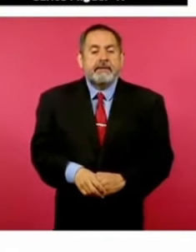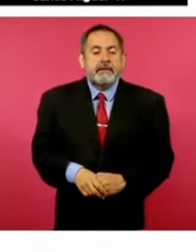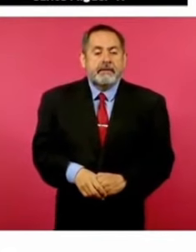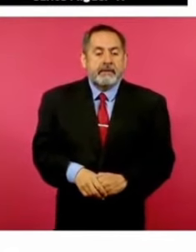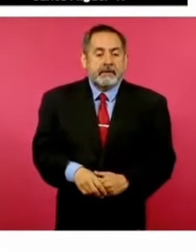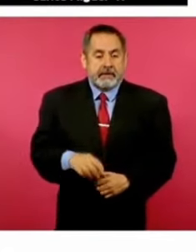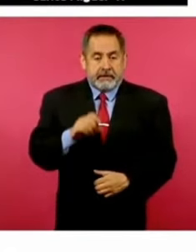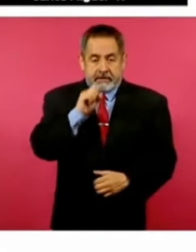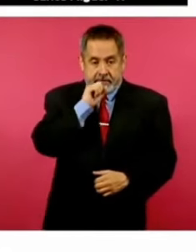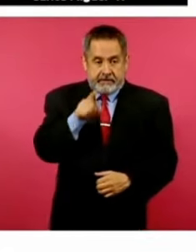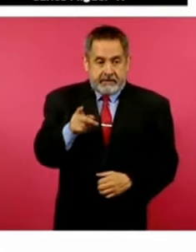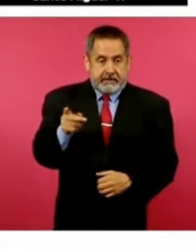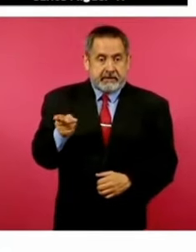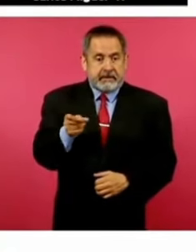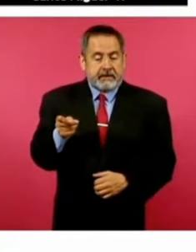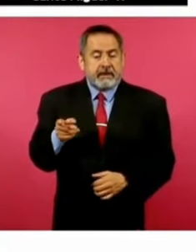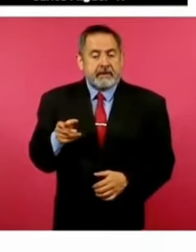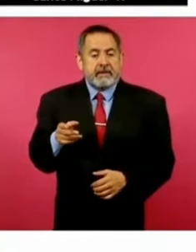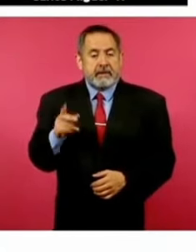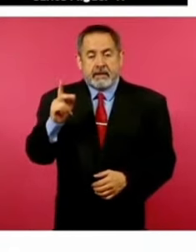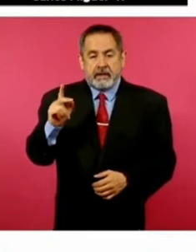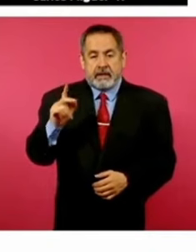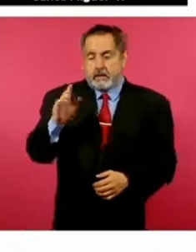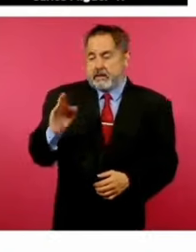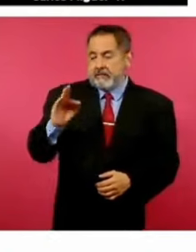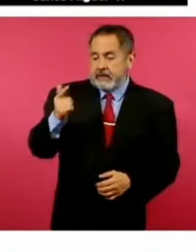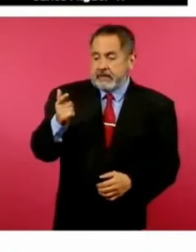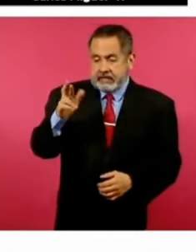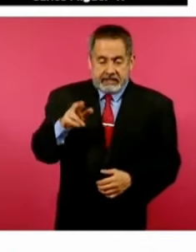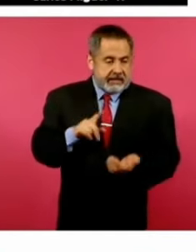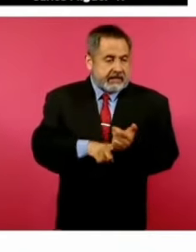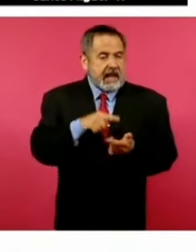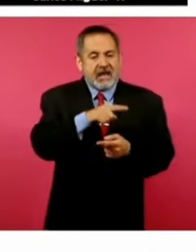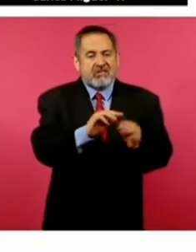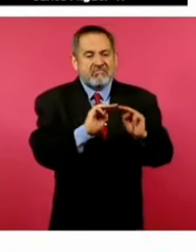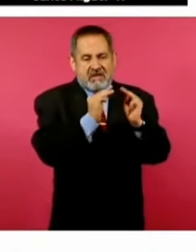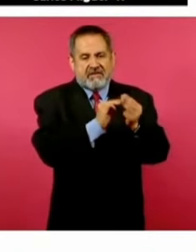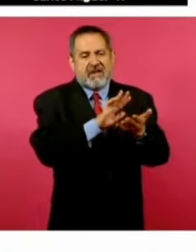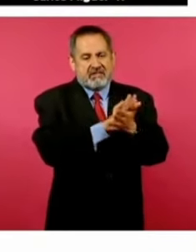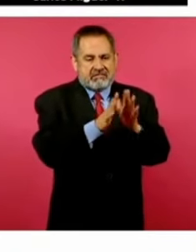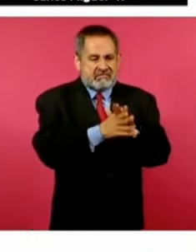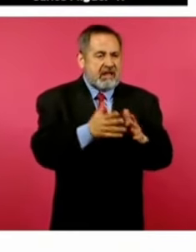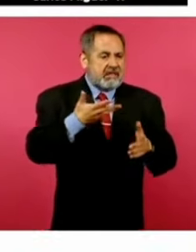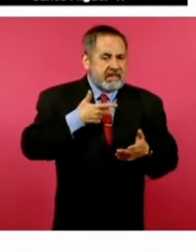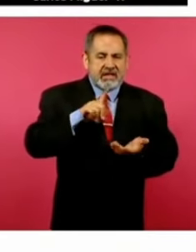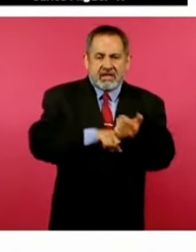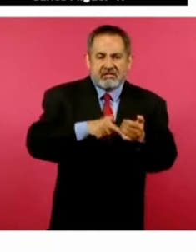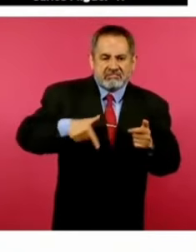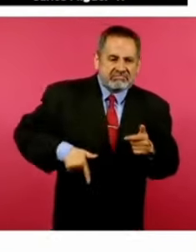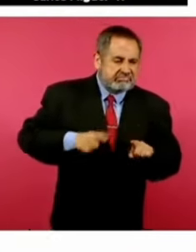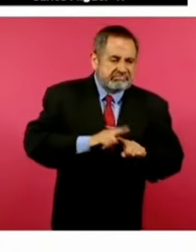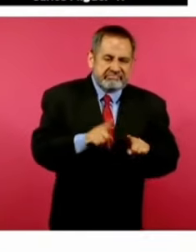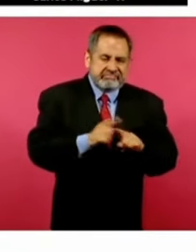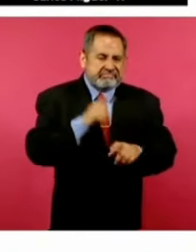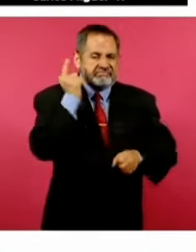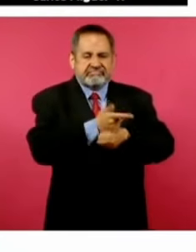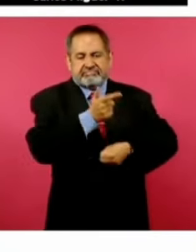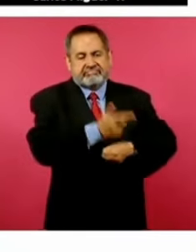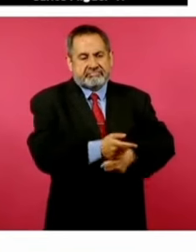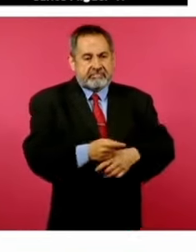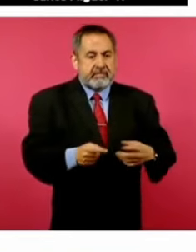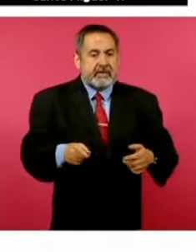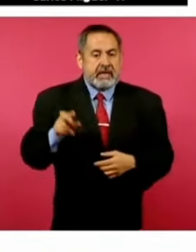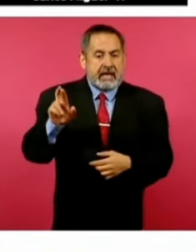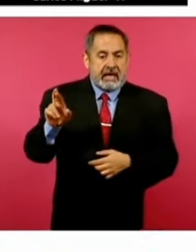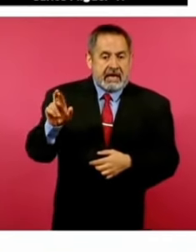además de estos delitos eh la fgr les acreditó delincuencia organizada y portación de arma de fuego destaca que